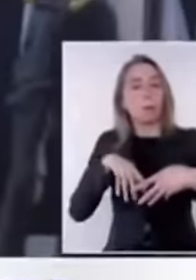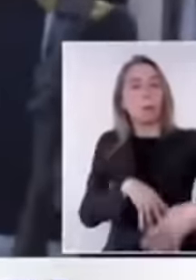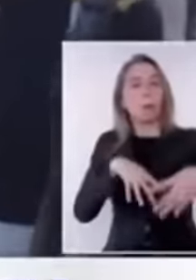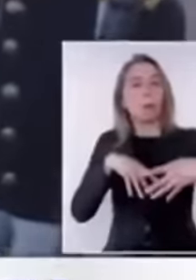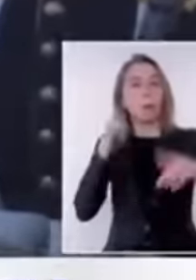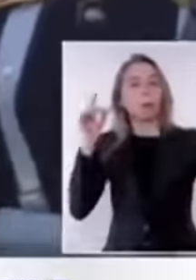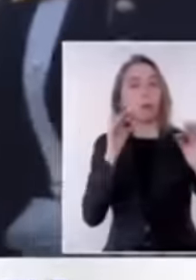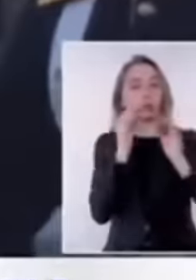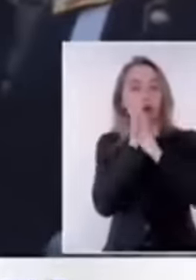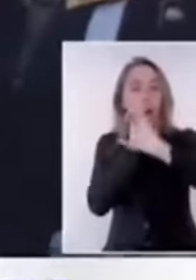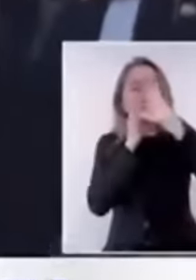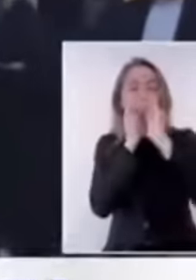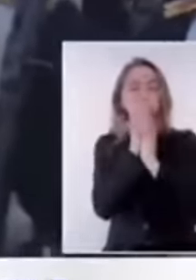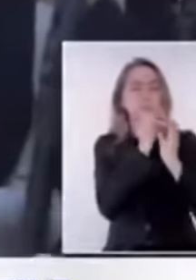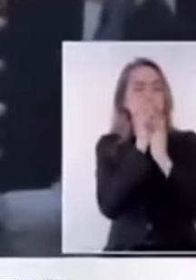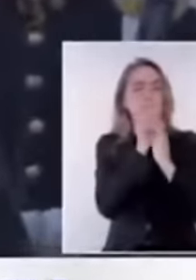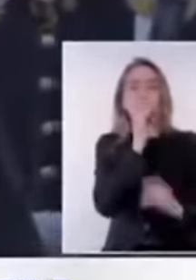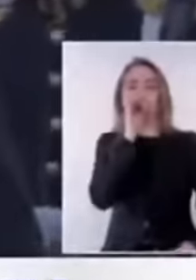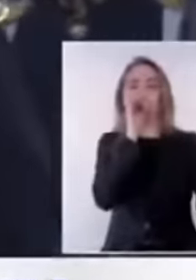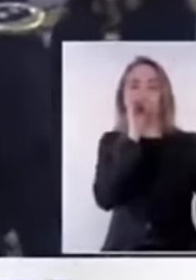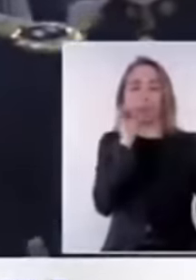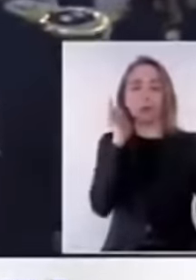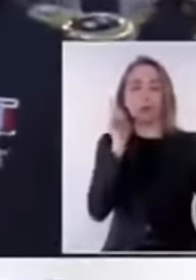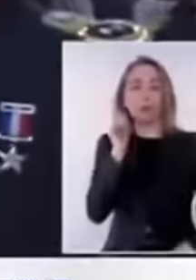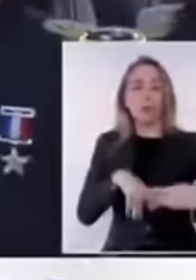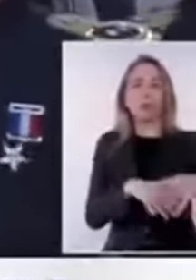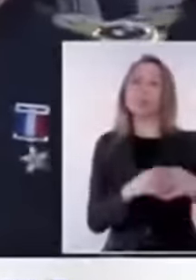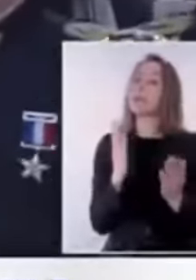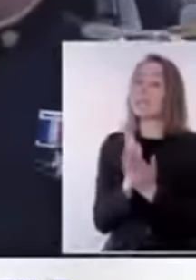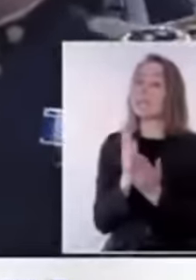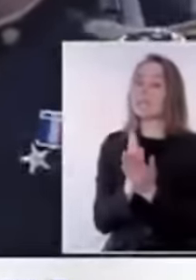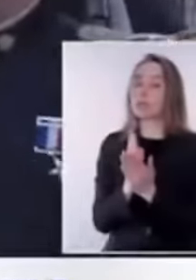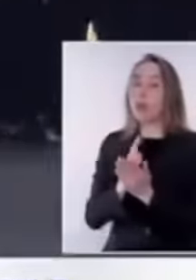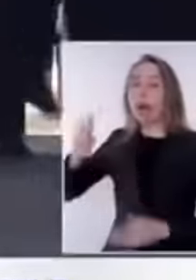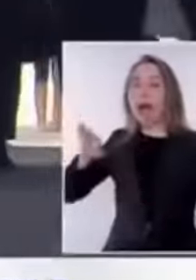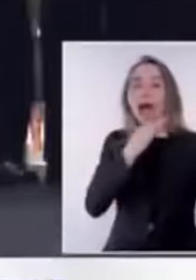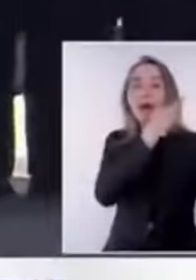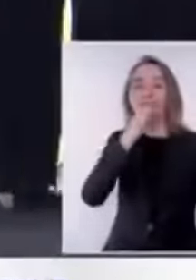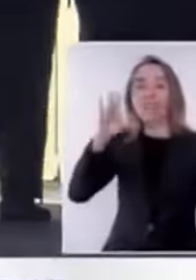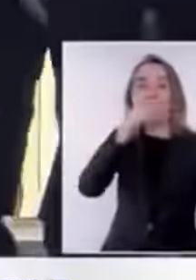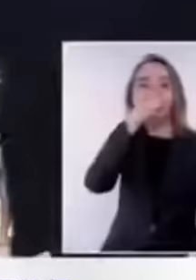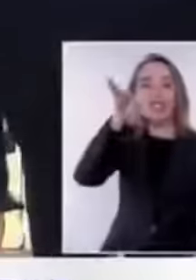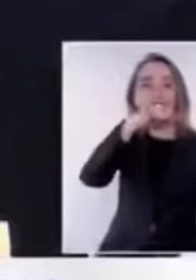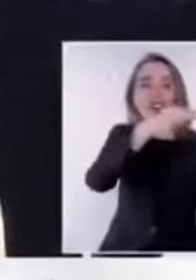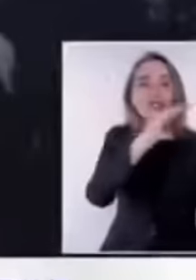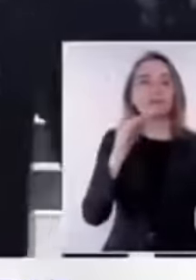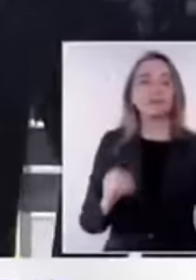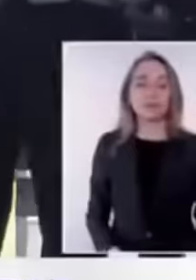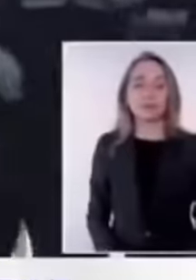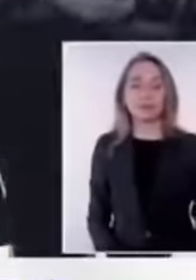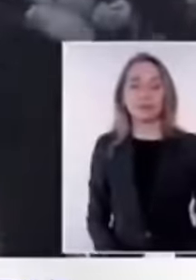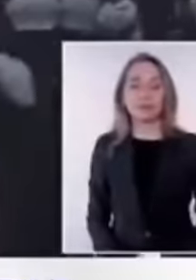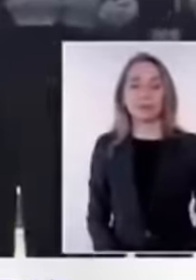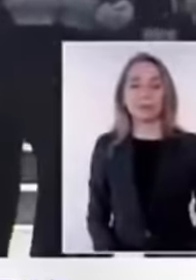Yo me acuerdo que, ahora que terminó de hablar, me acuerdo que en la parada militar estuvieron 8.000 soldados, creo que